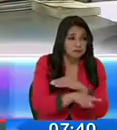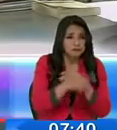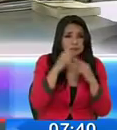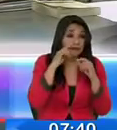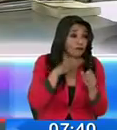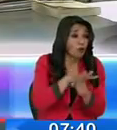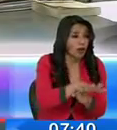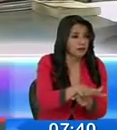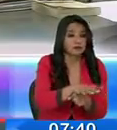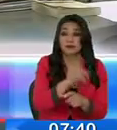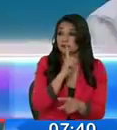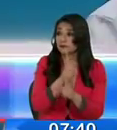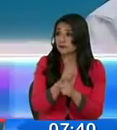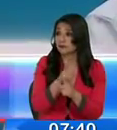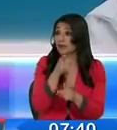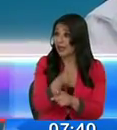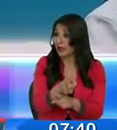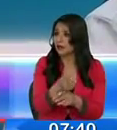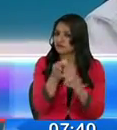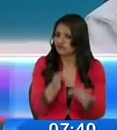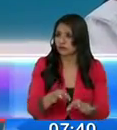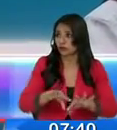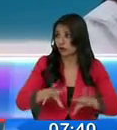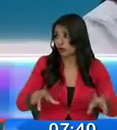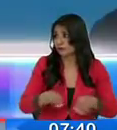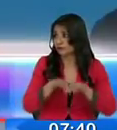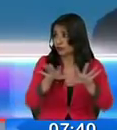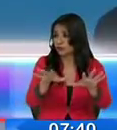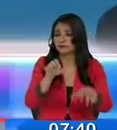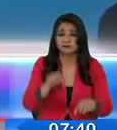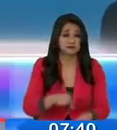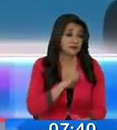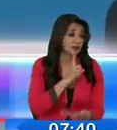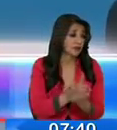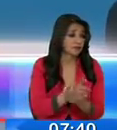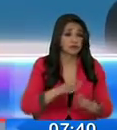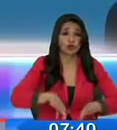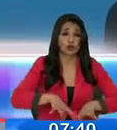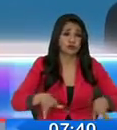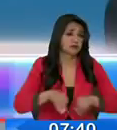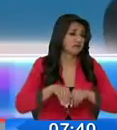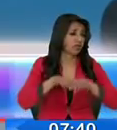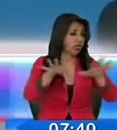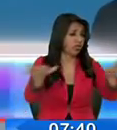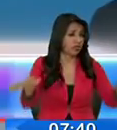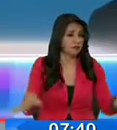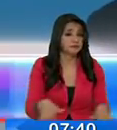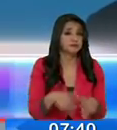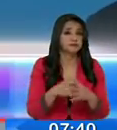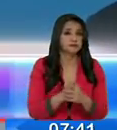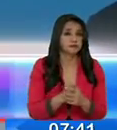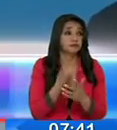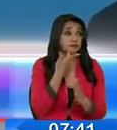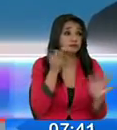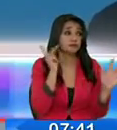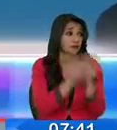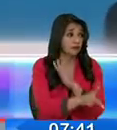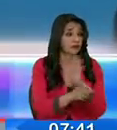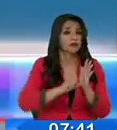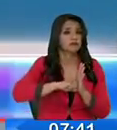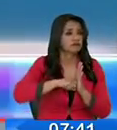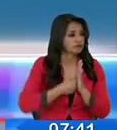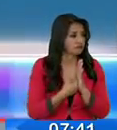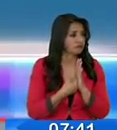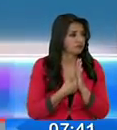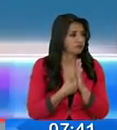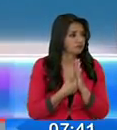estos casos... ¿Se institucionalizó la corrupción? Totalmente, totalmente. Hemos hecho también denuncias en Contraloría.